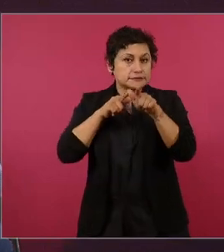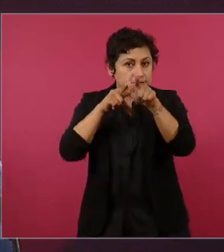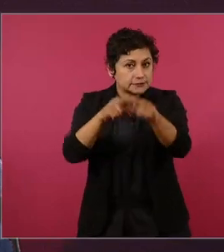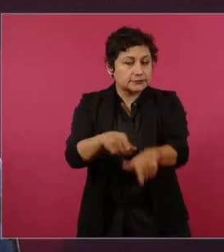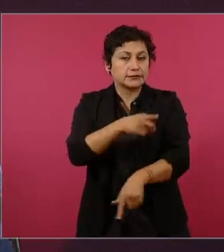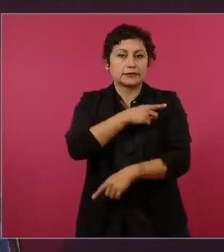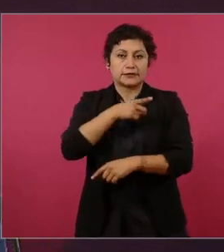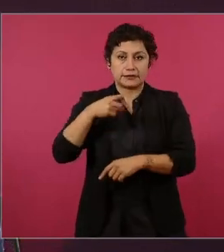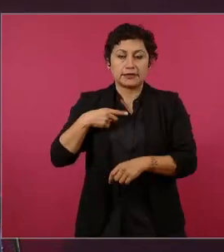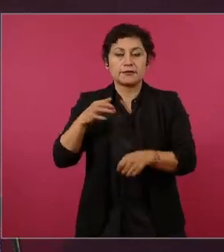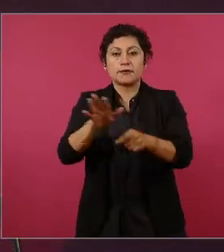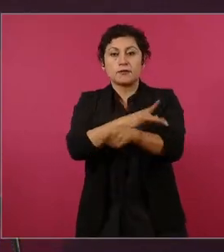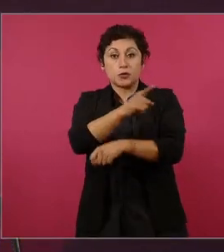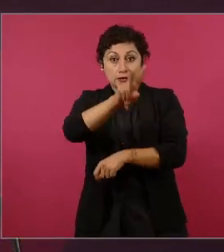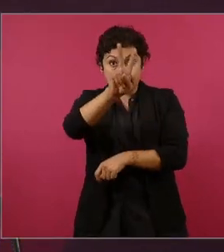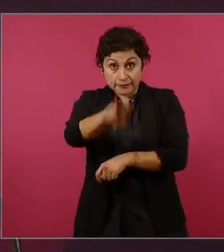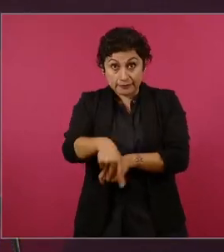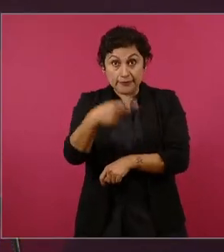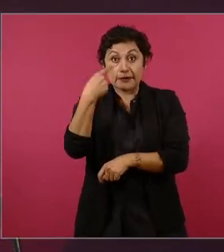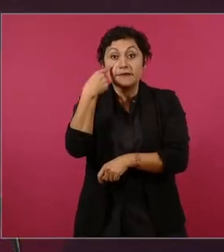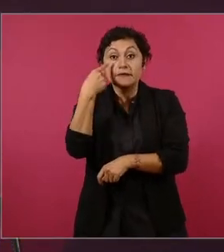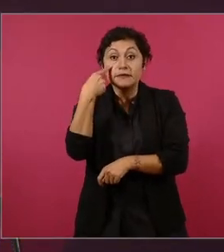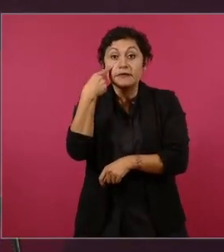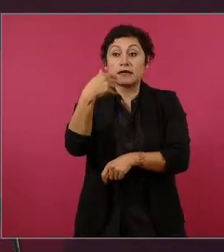hay presupuesto.